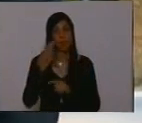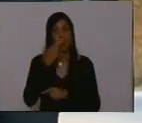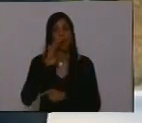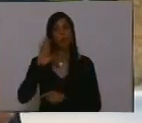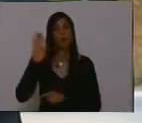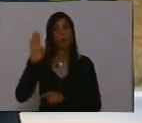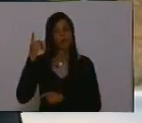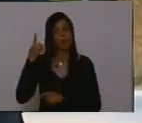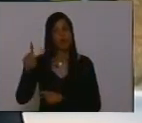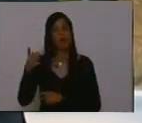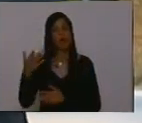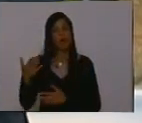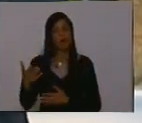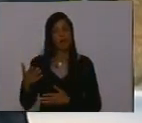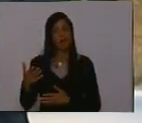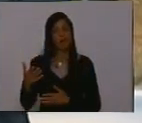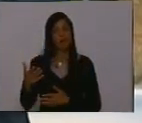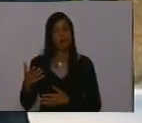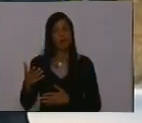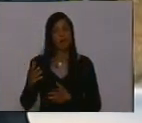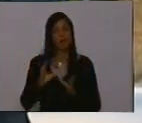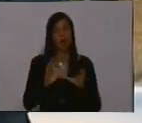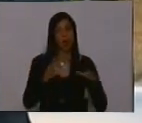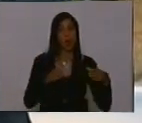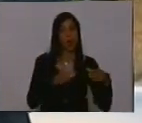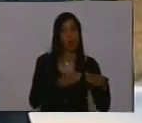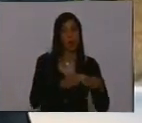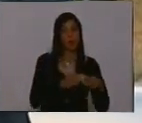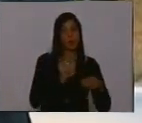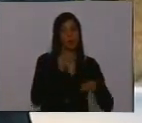comprometido con la Comisión